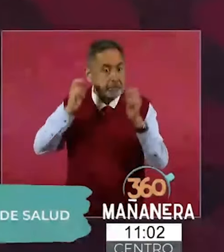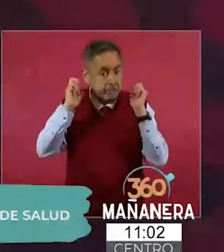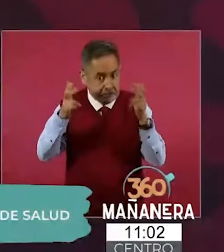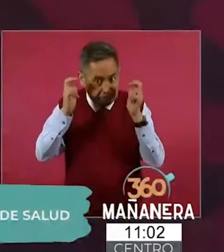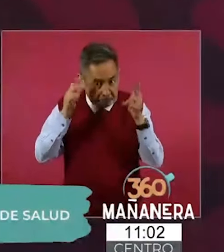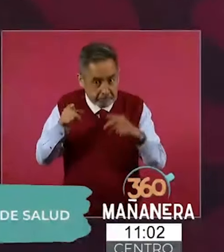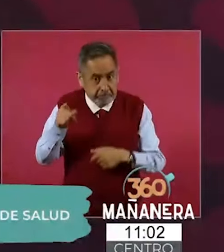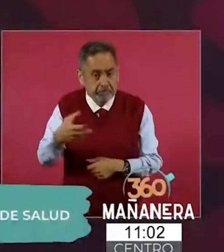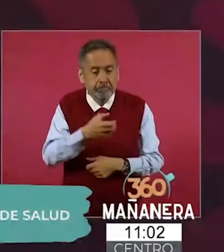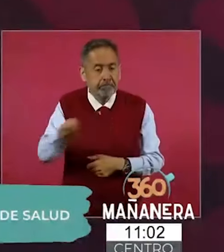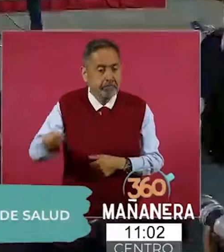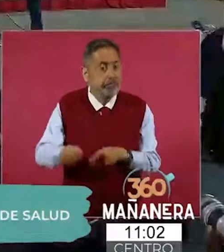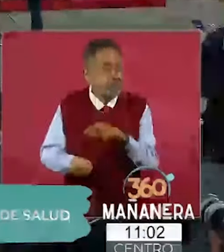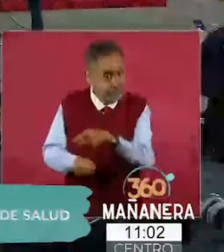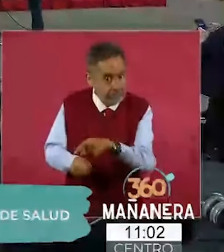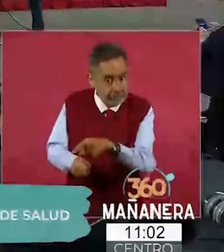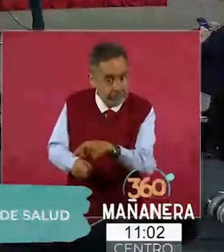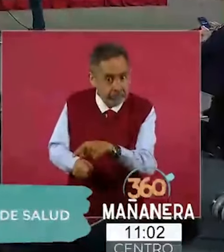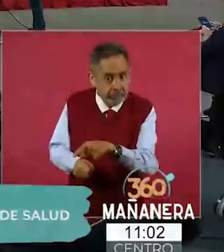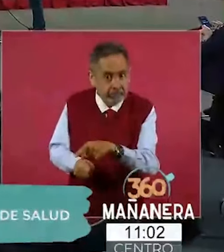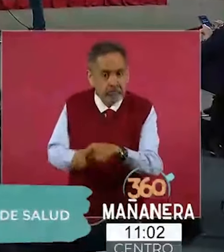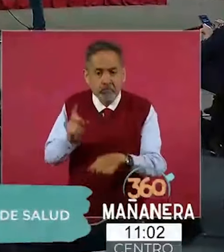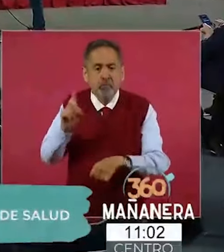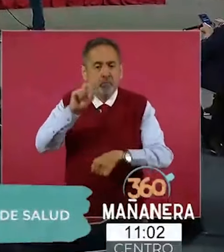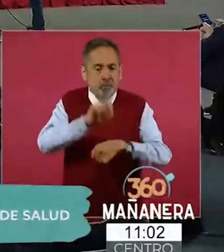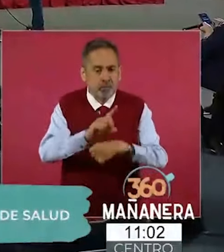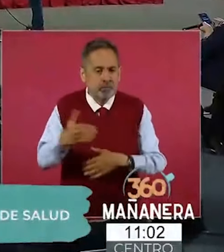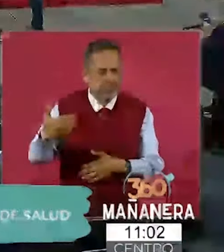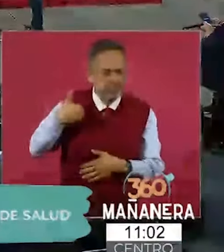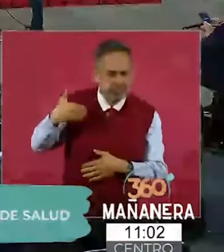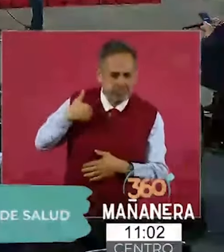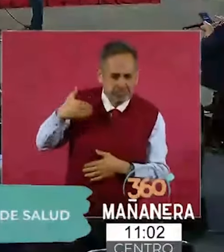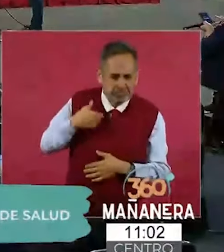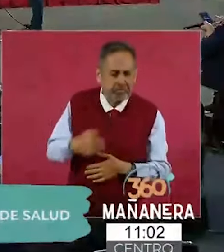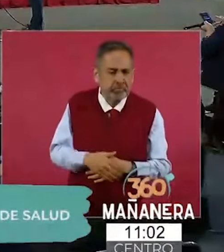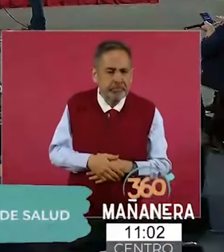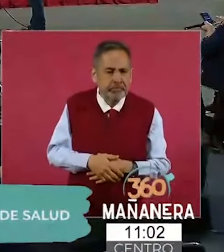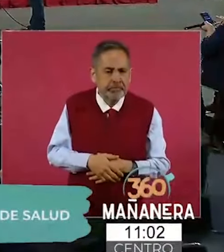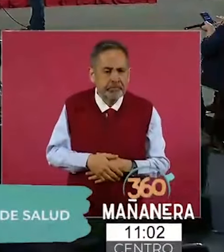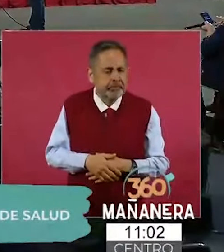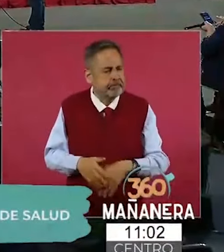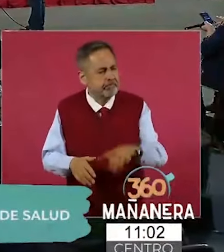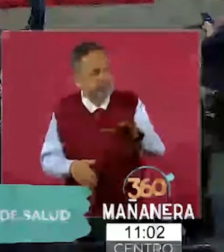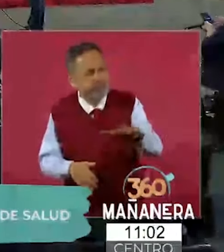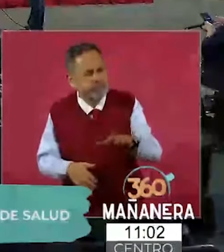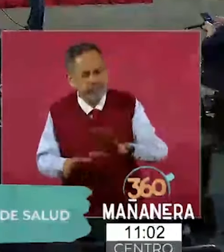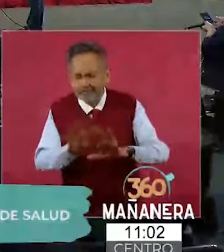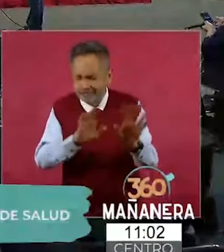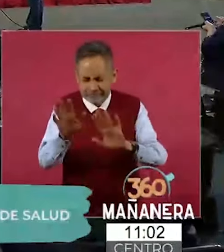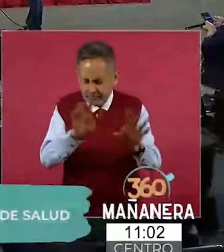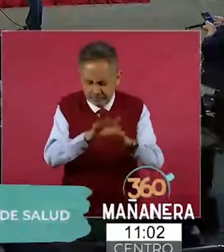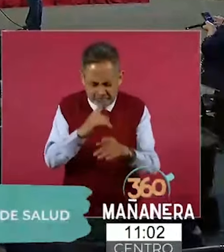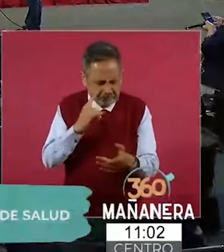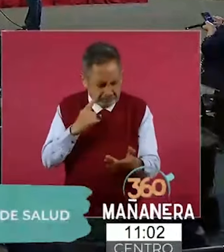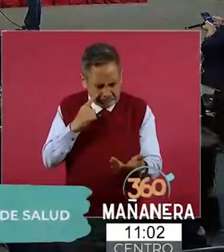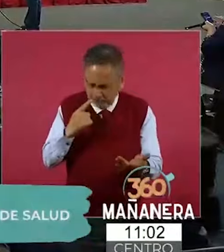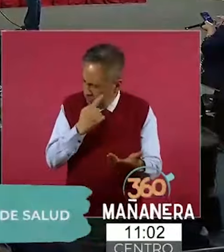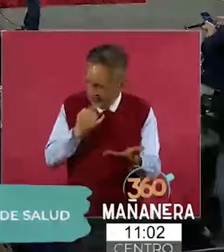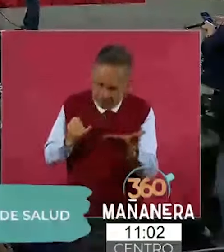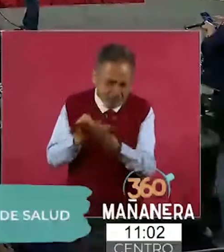Y un día me buscó y me dijo, he decidido